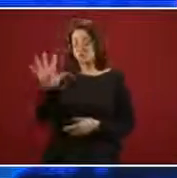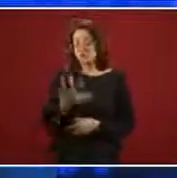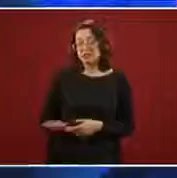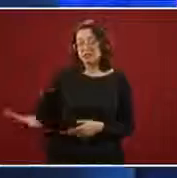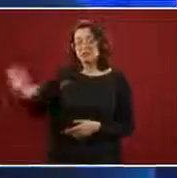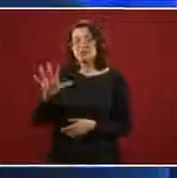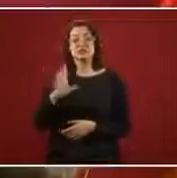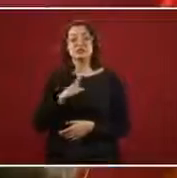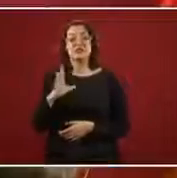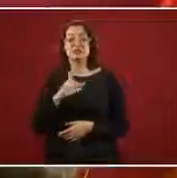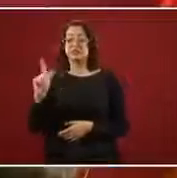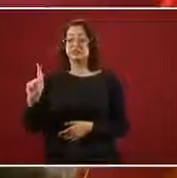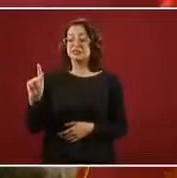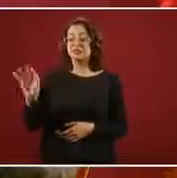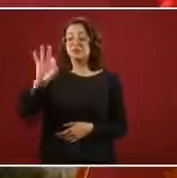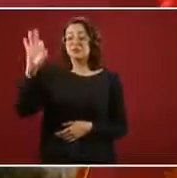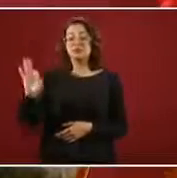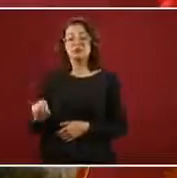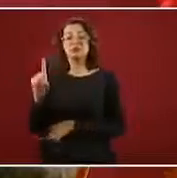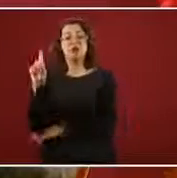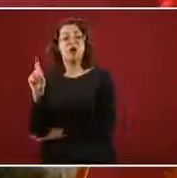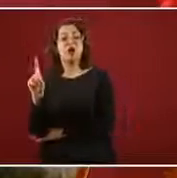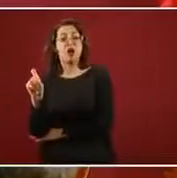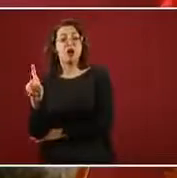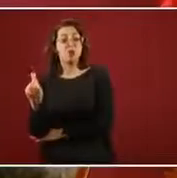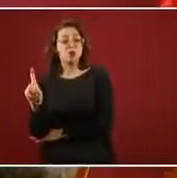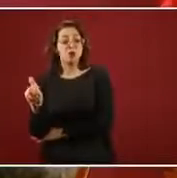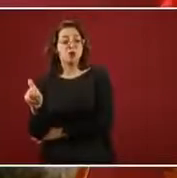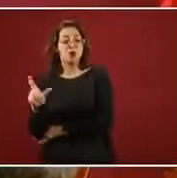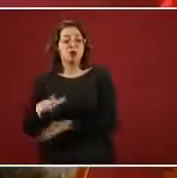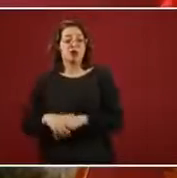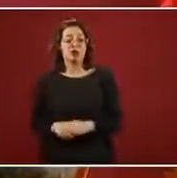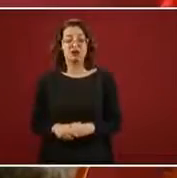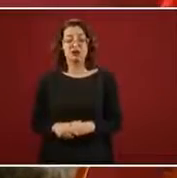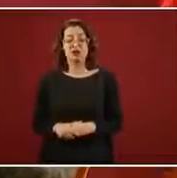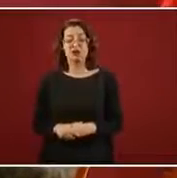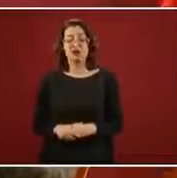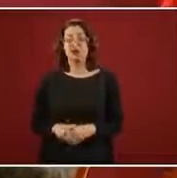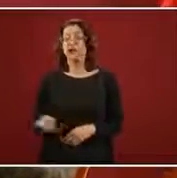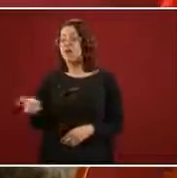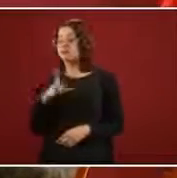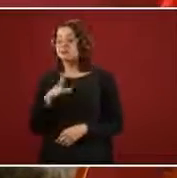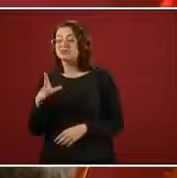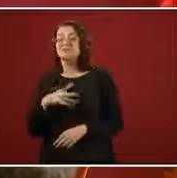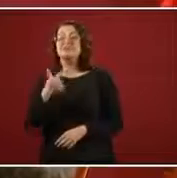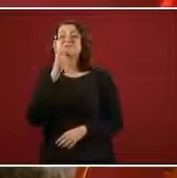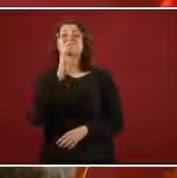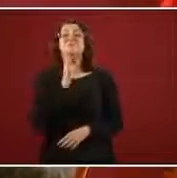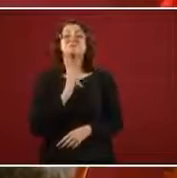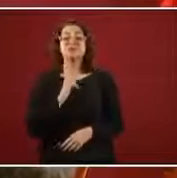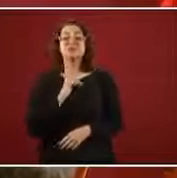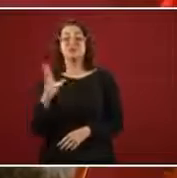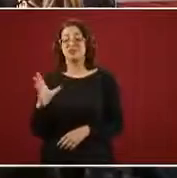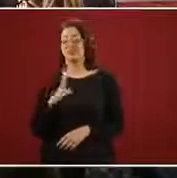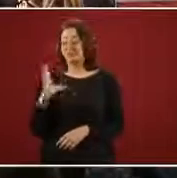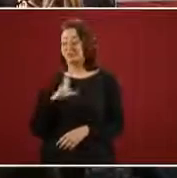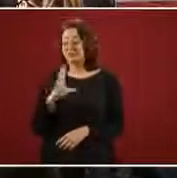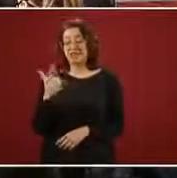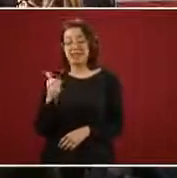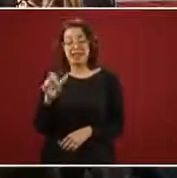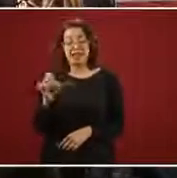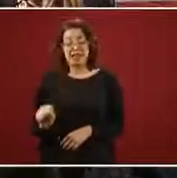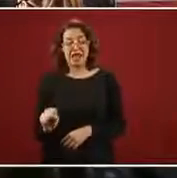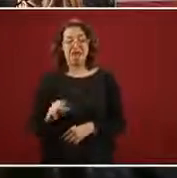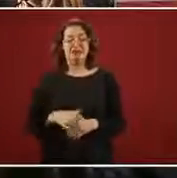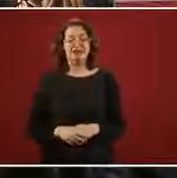el 70% del agua del país. Aquí está el petróleo, está el gas,